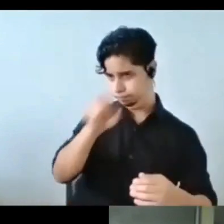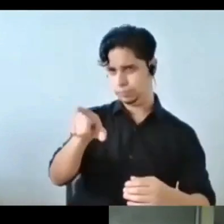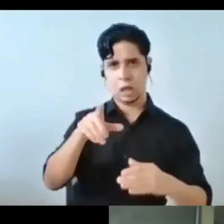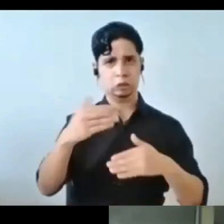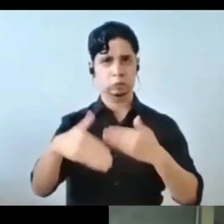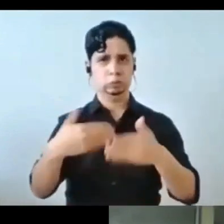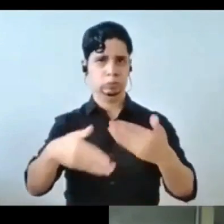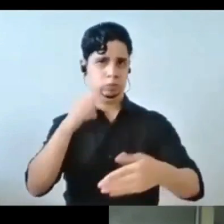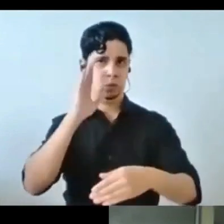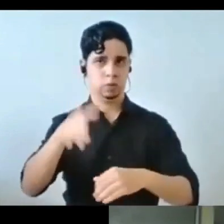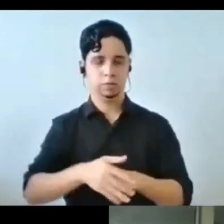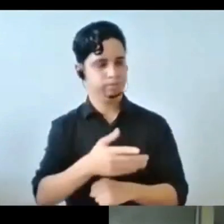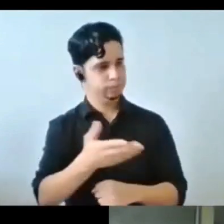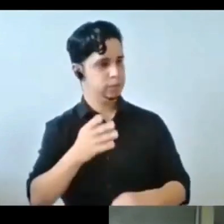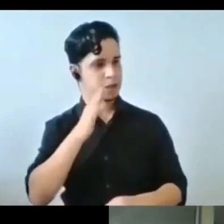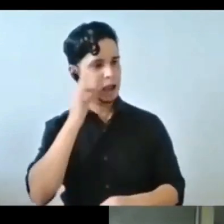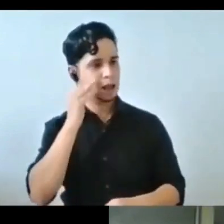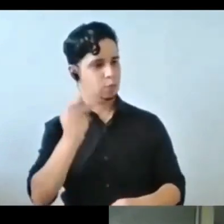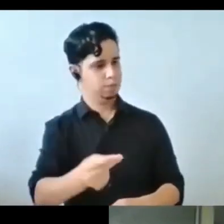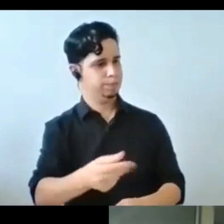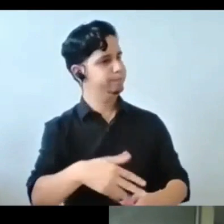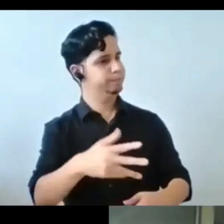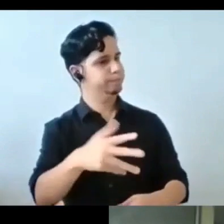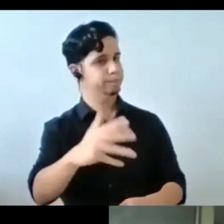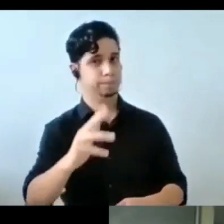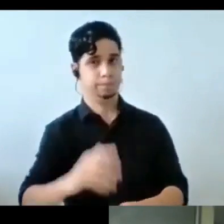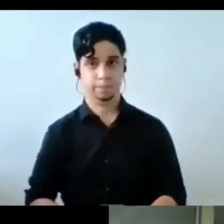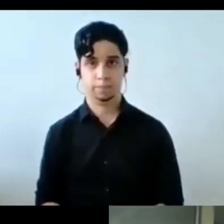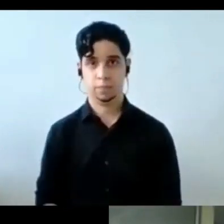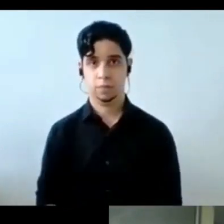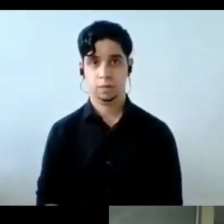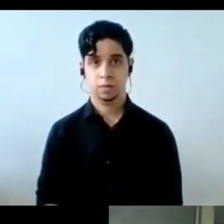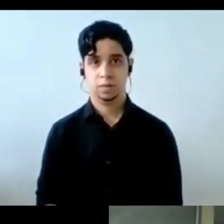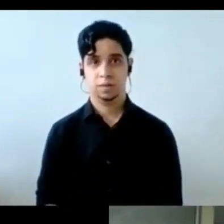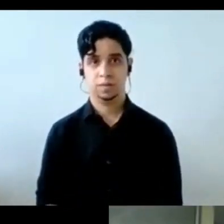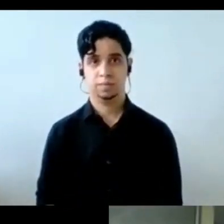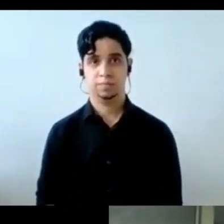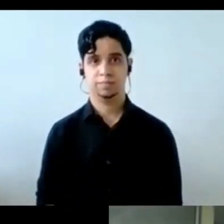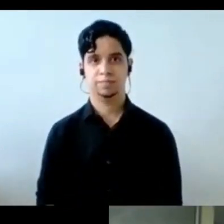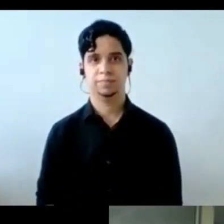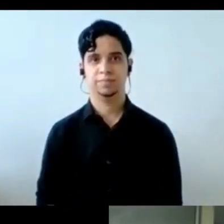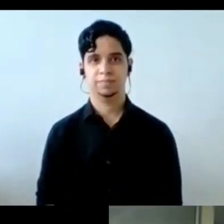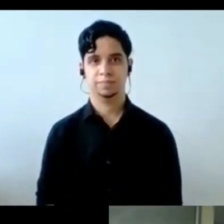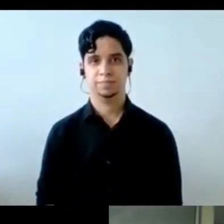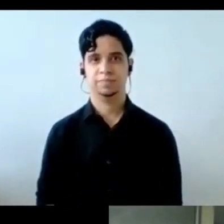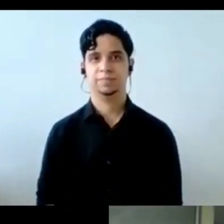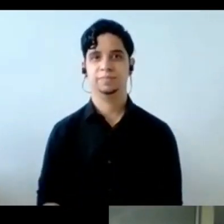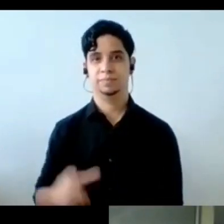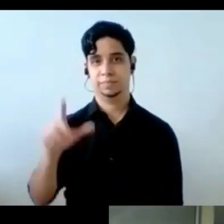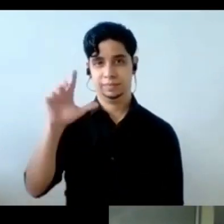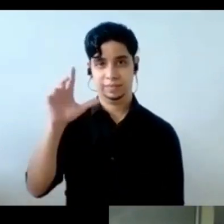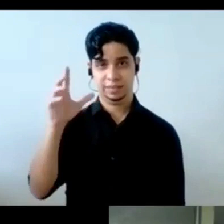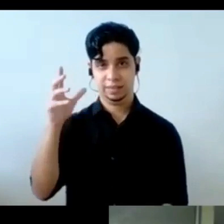sáquelo. Ay, Dios mío, no me hace caso. Déjalo, déjalo. No, lo que me quiere es tumbar es la mamparita que tengo allá